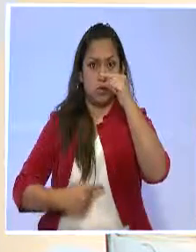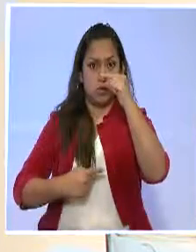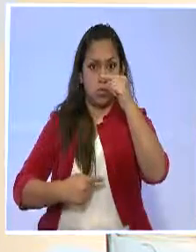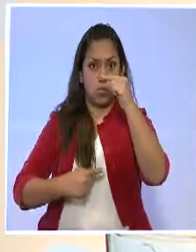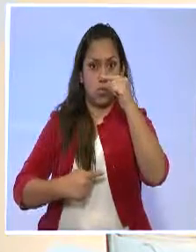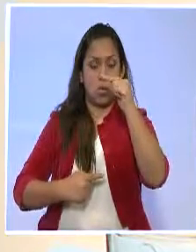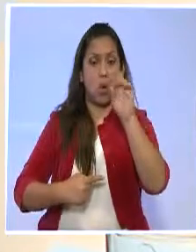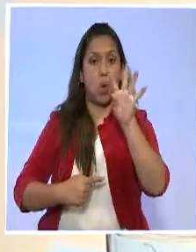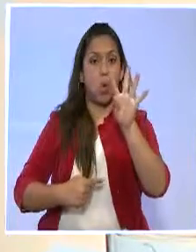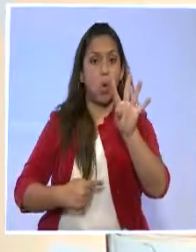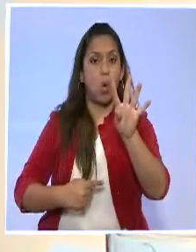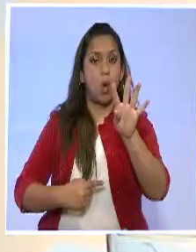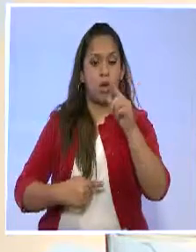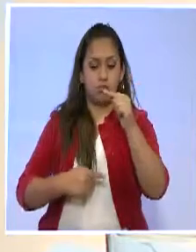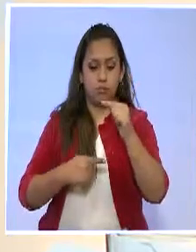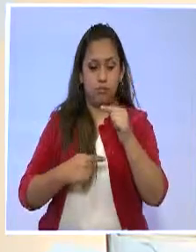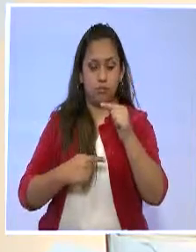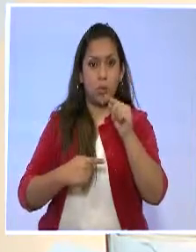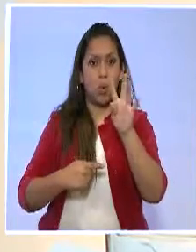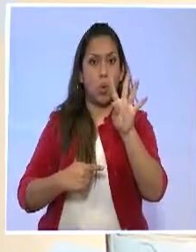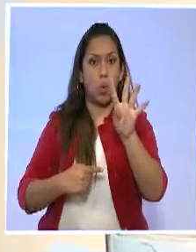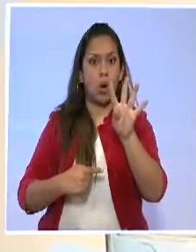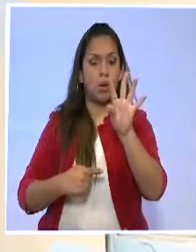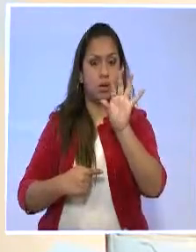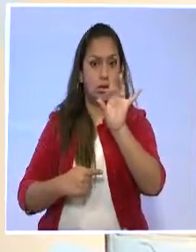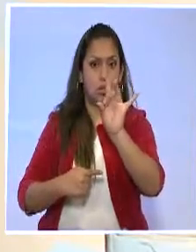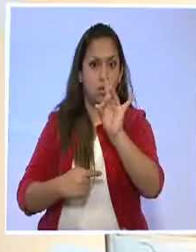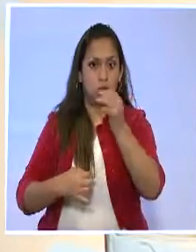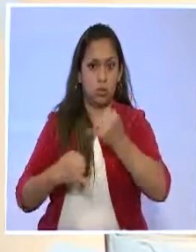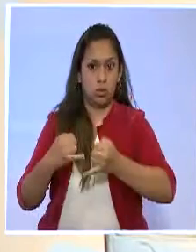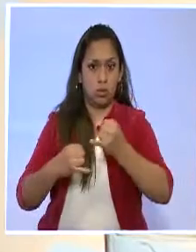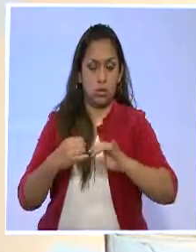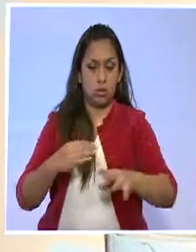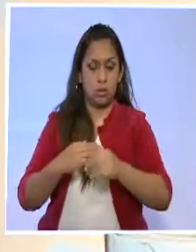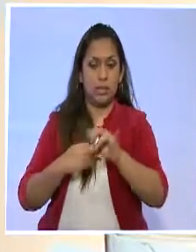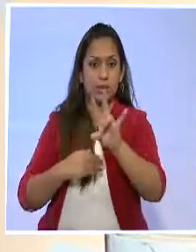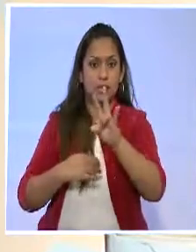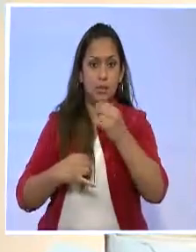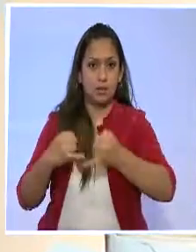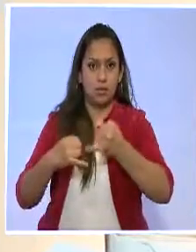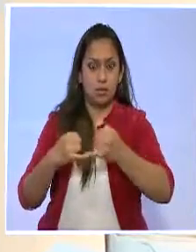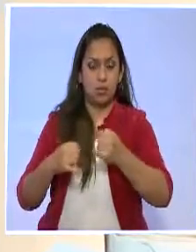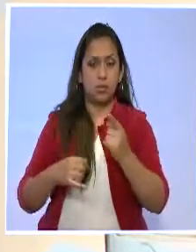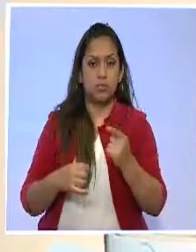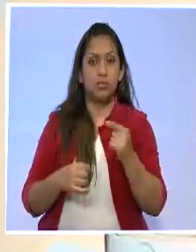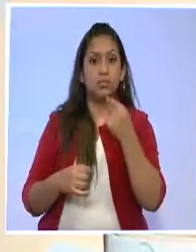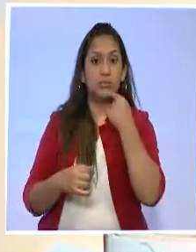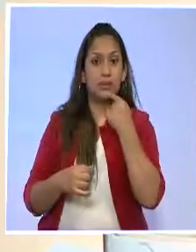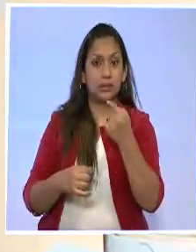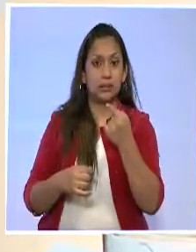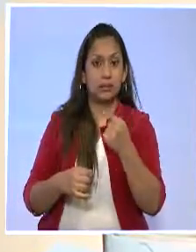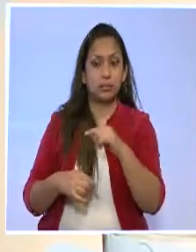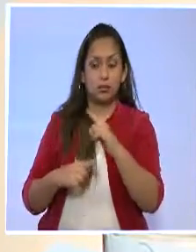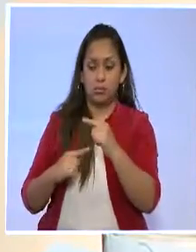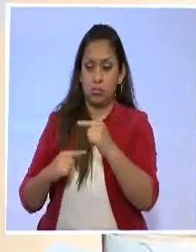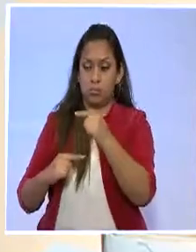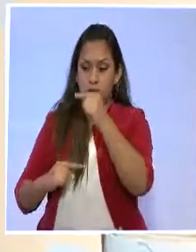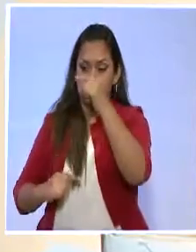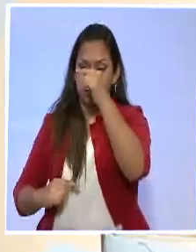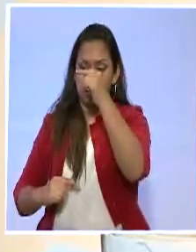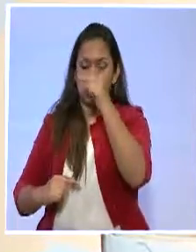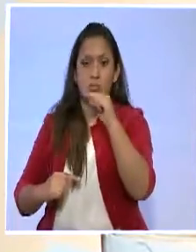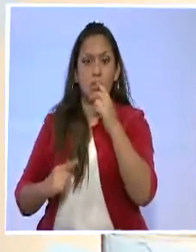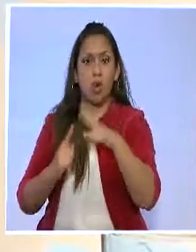48 centavos pasaría a 55 centavos es 17 centavos más y en la gaseosa de 3.000 centígrados cúbicos